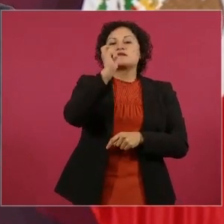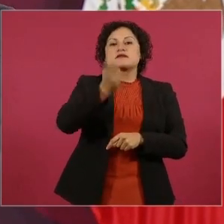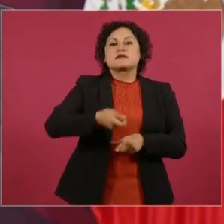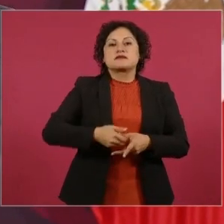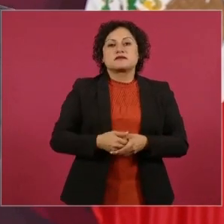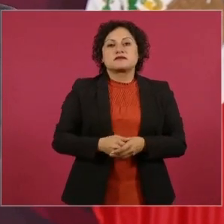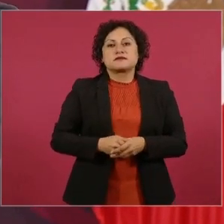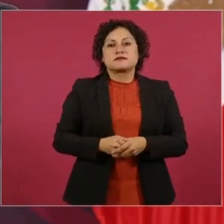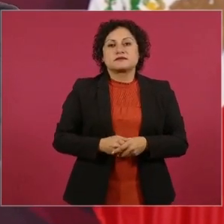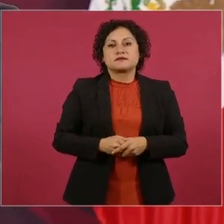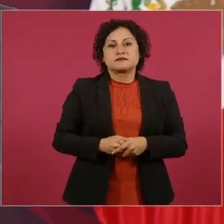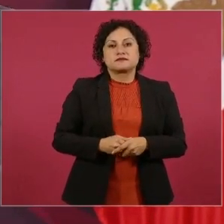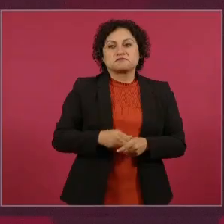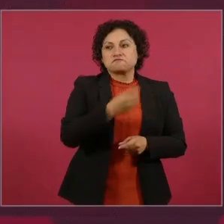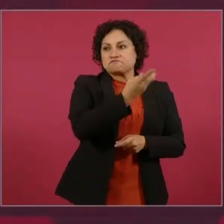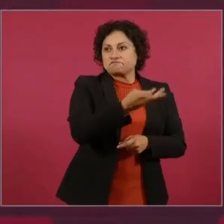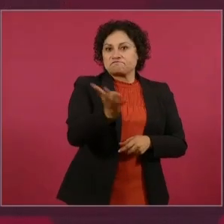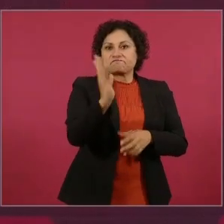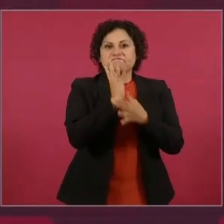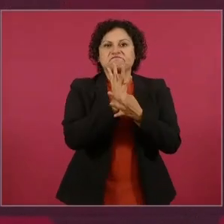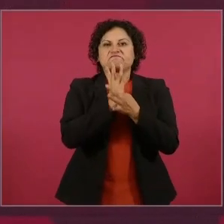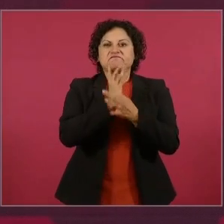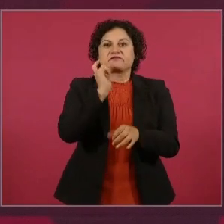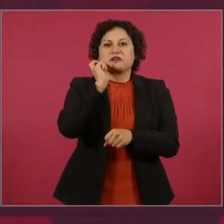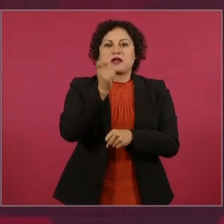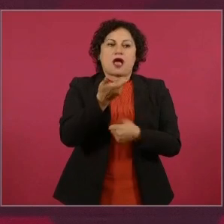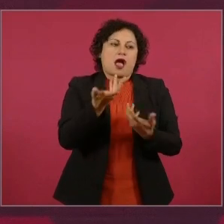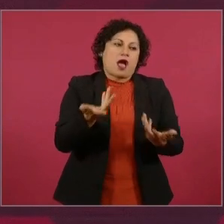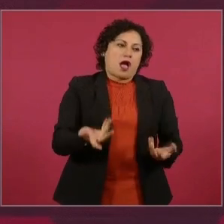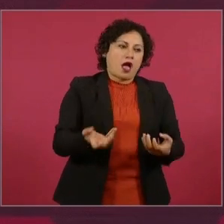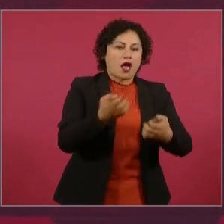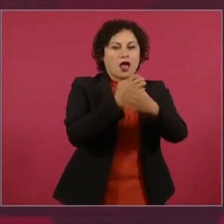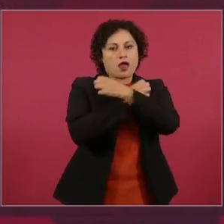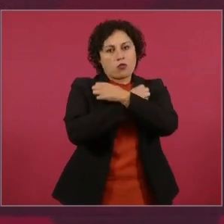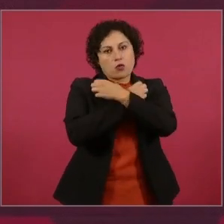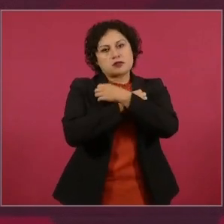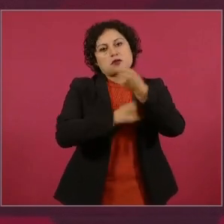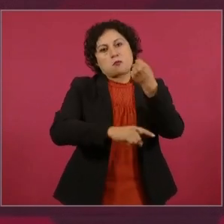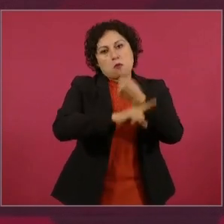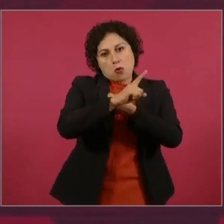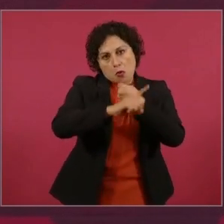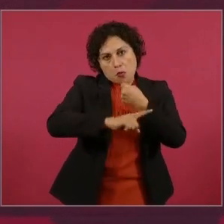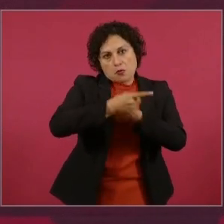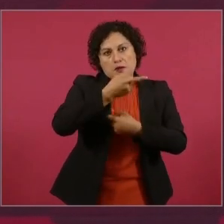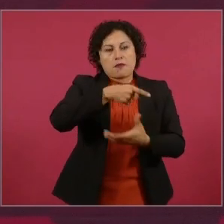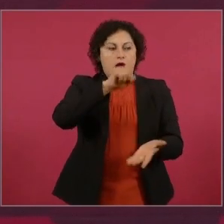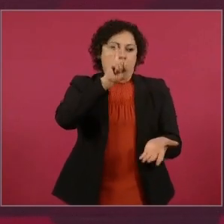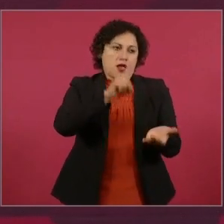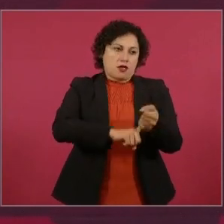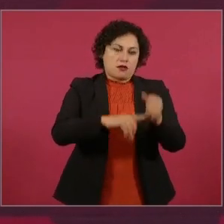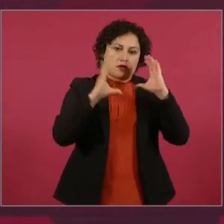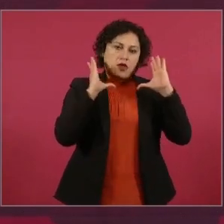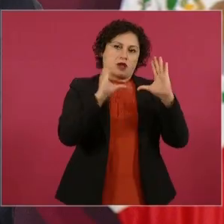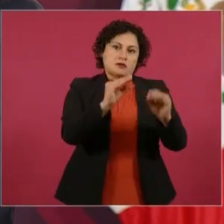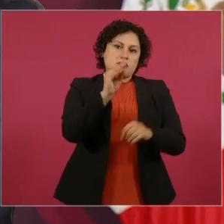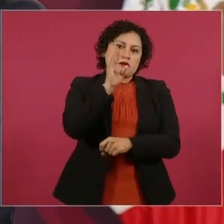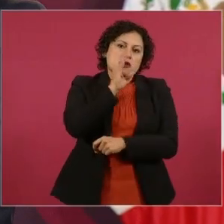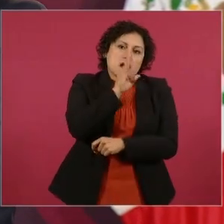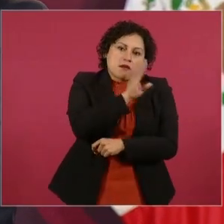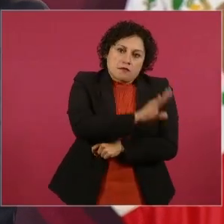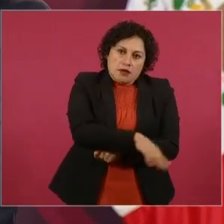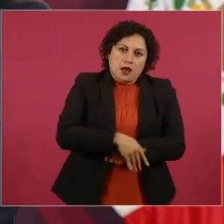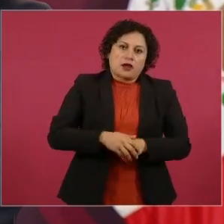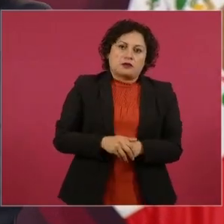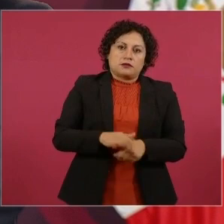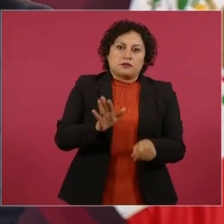era la educación la calidad de la enseñanza por eso tanta preocupación por